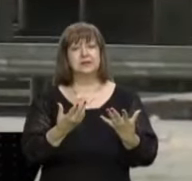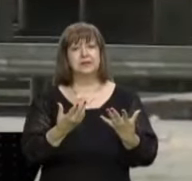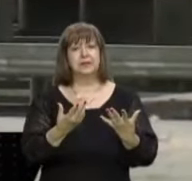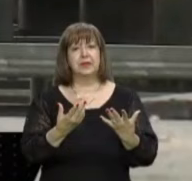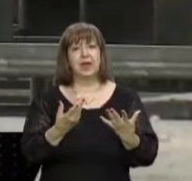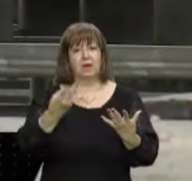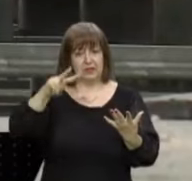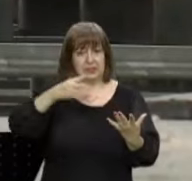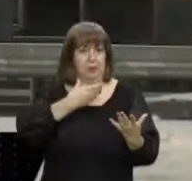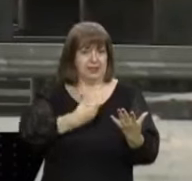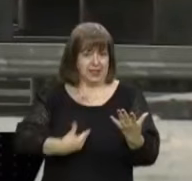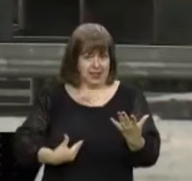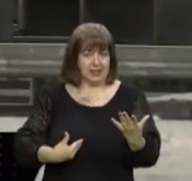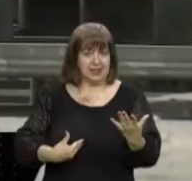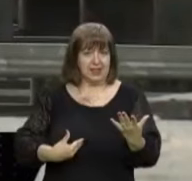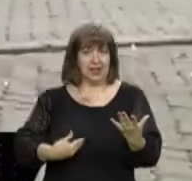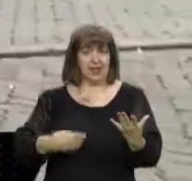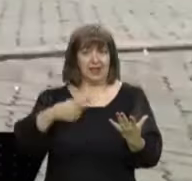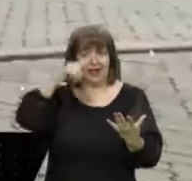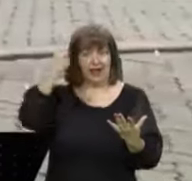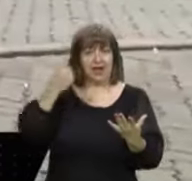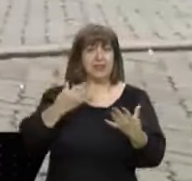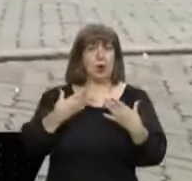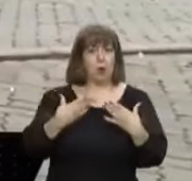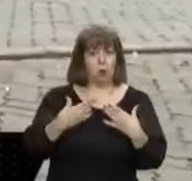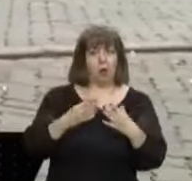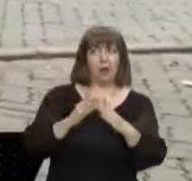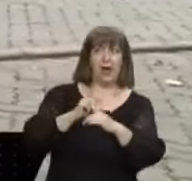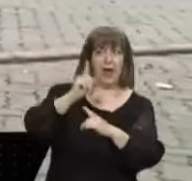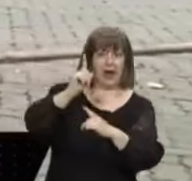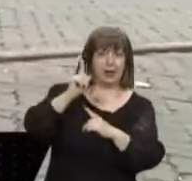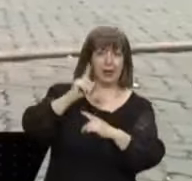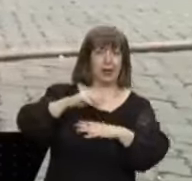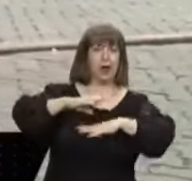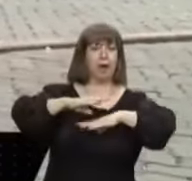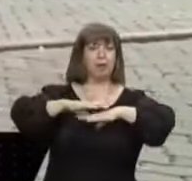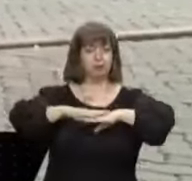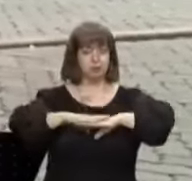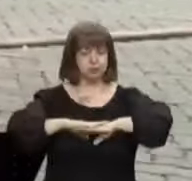la vicepresidenta de la Nación, estarían ubicados en las terrazas del Hotel Hyatt.